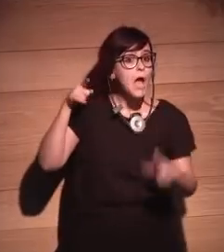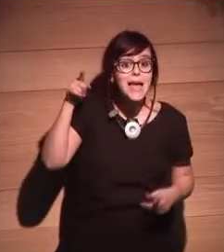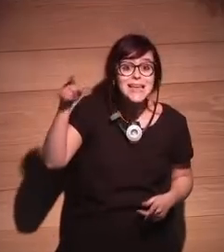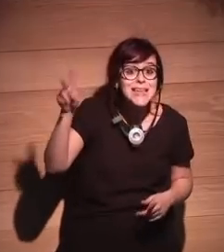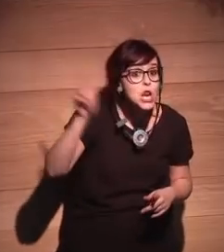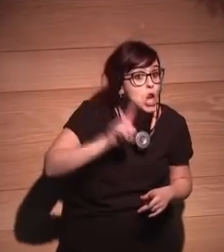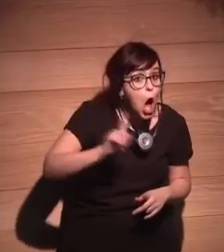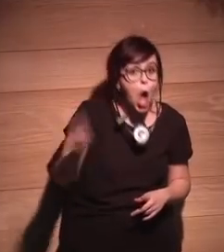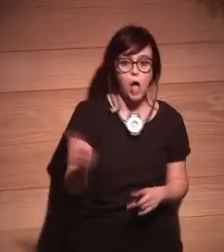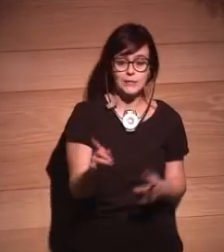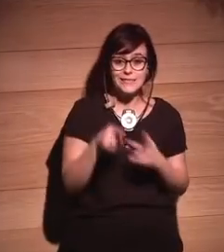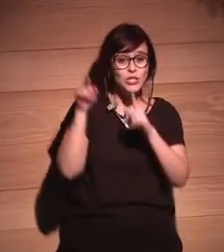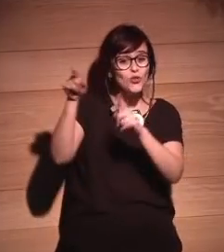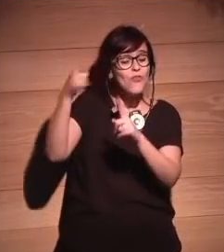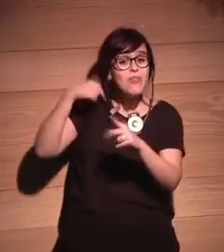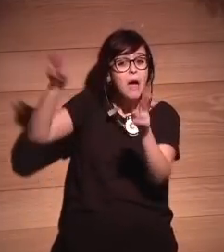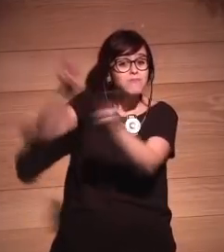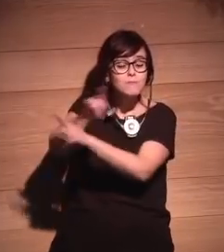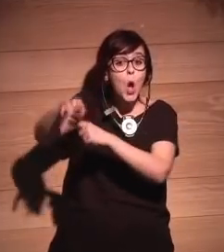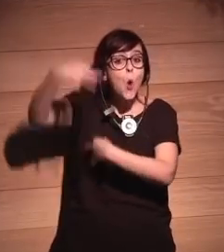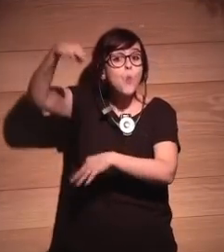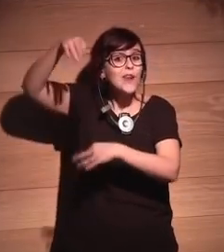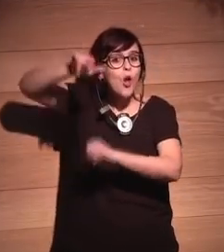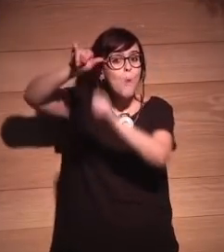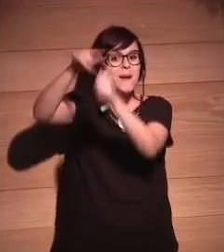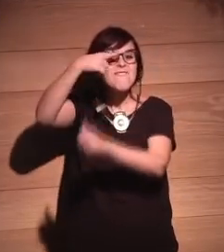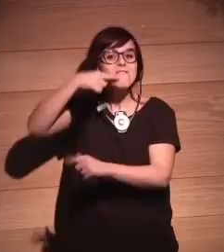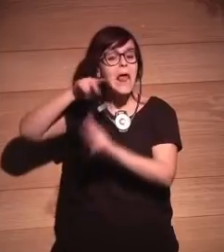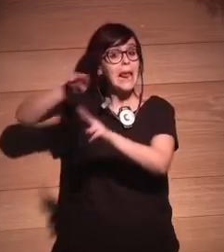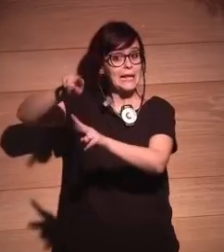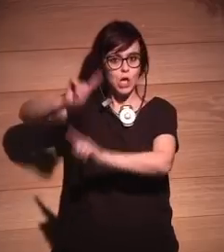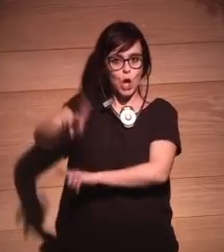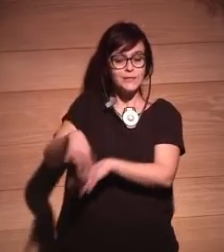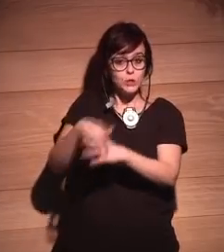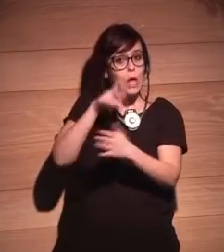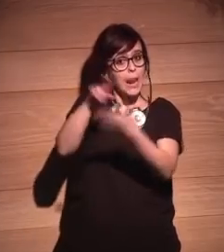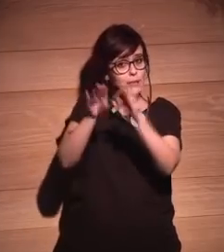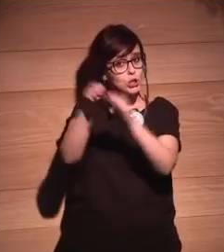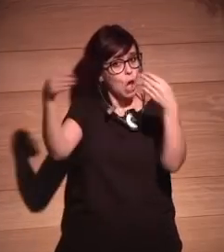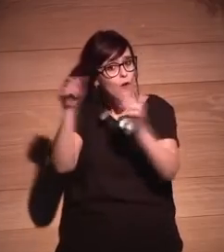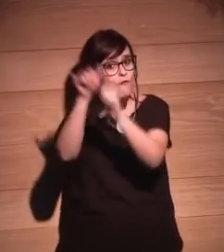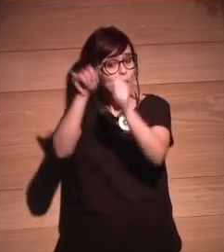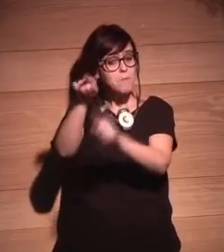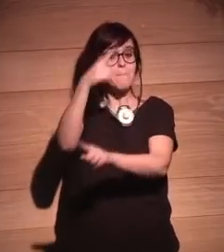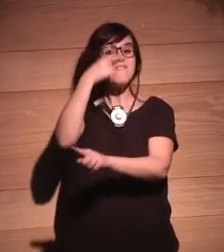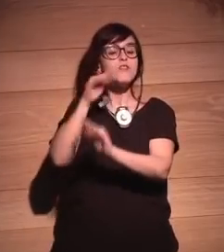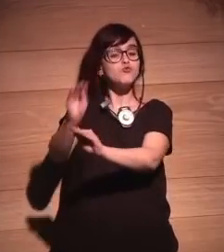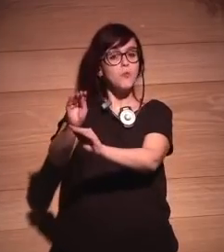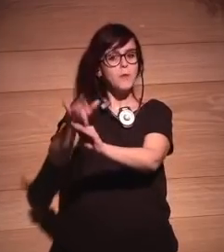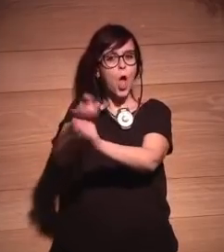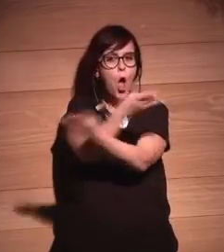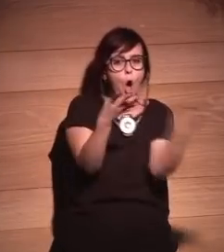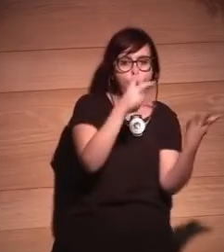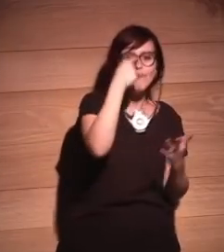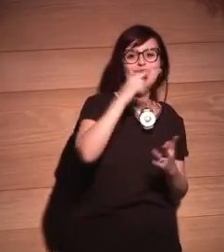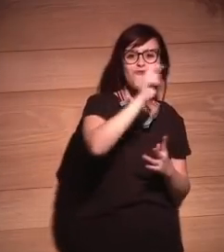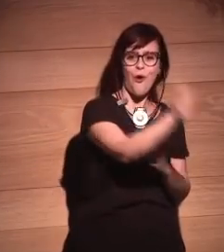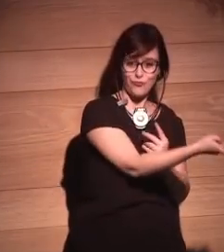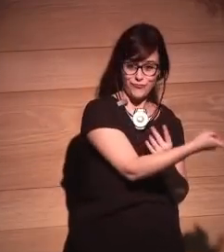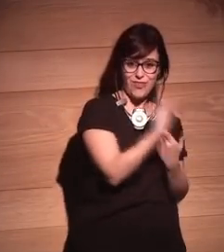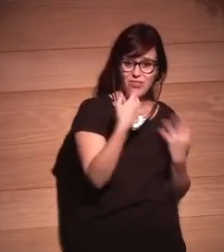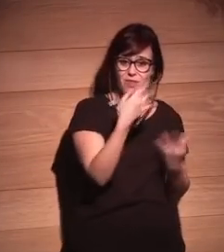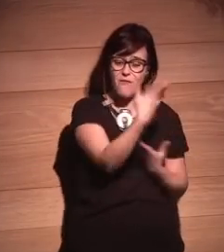que no miren aquí porque este ya como poco no es el único. Sigue siendo un lector, pero los lectores hoy día son otros. Entonces esa confusión que